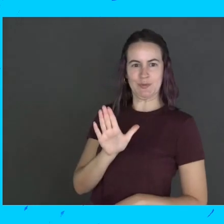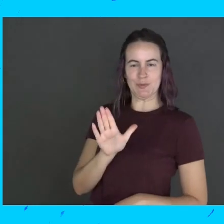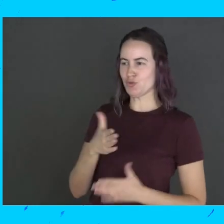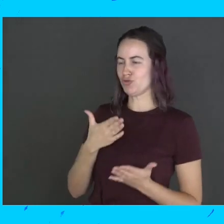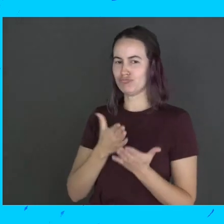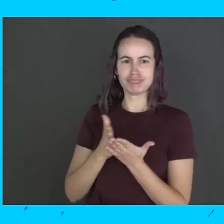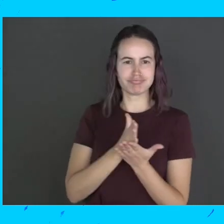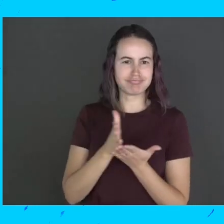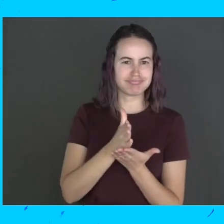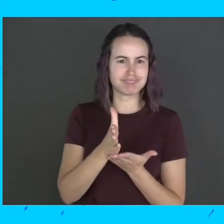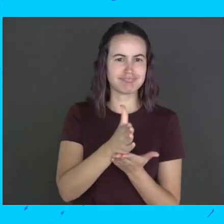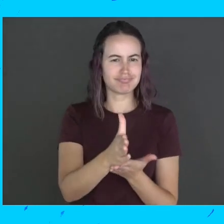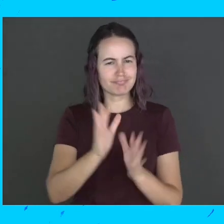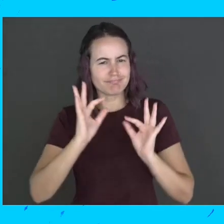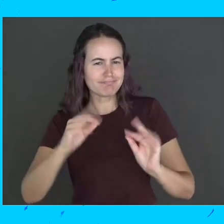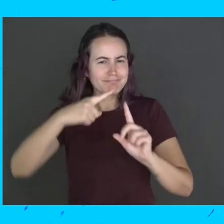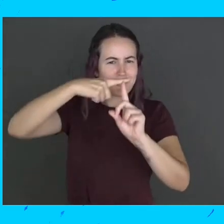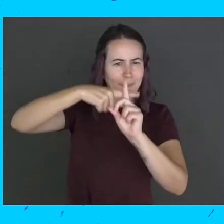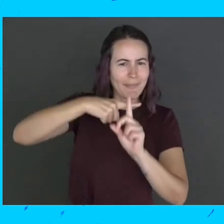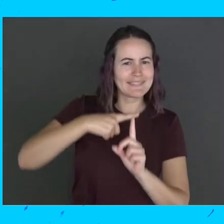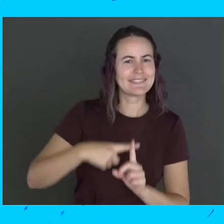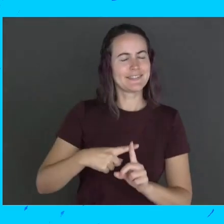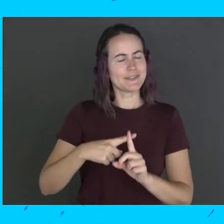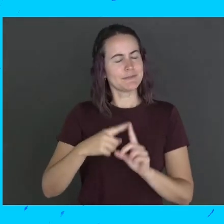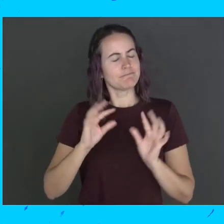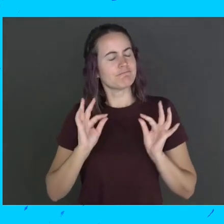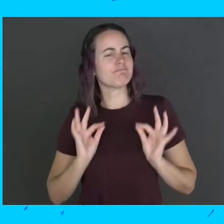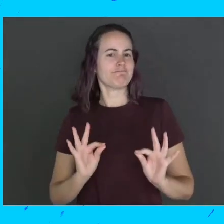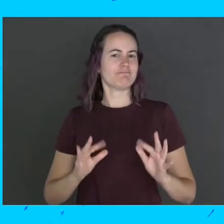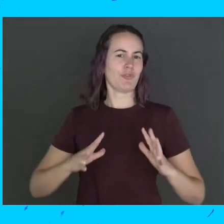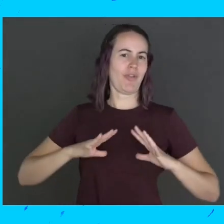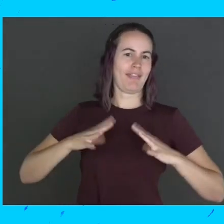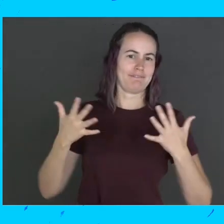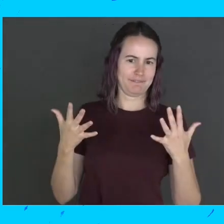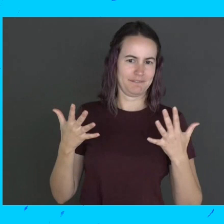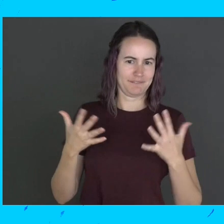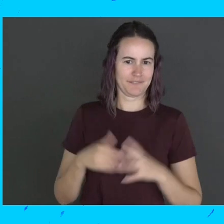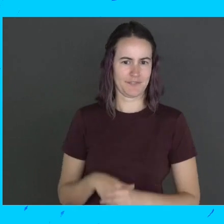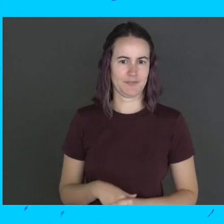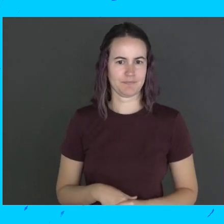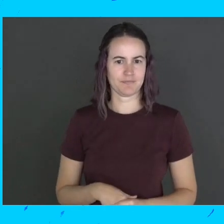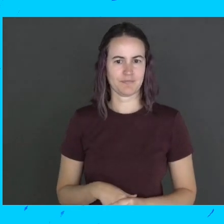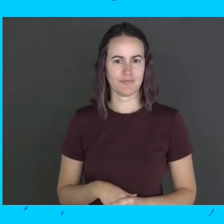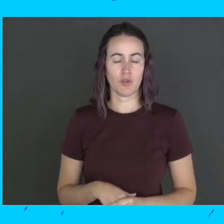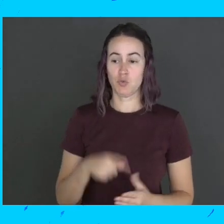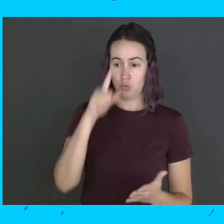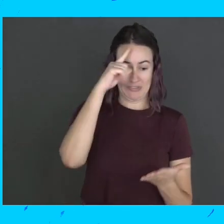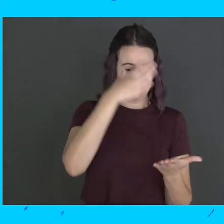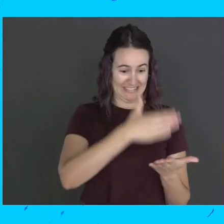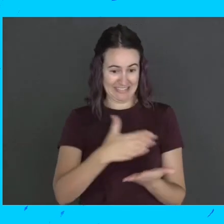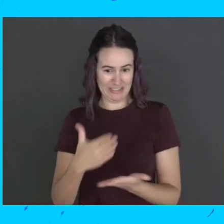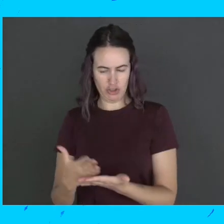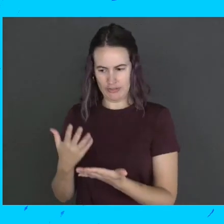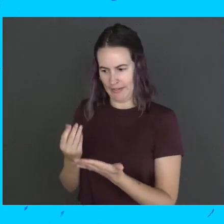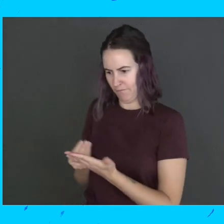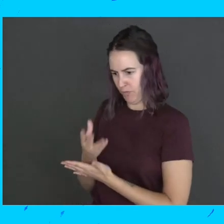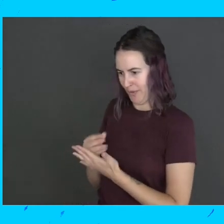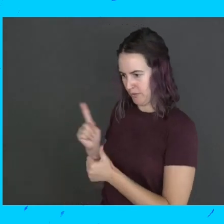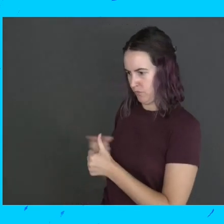la garantía que el ministro de Educación y Salud va a invertir los esfuerzos para promocionar